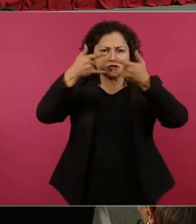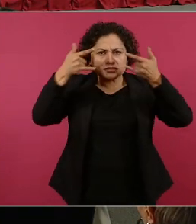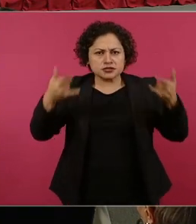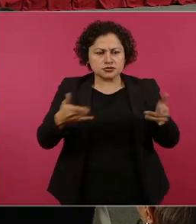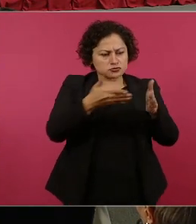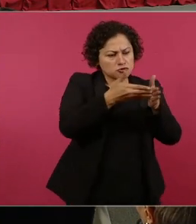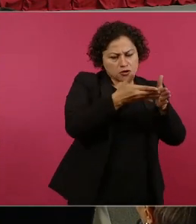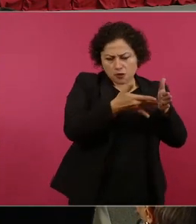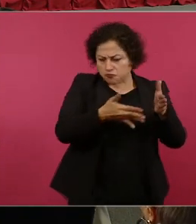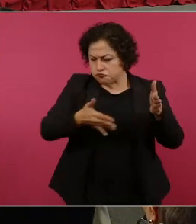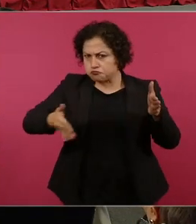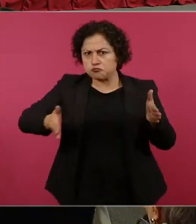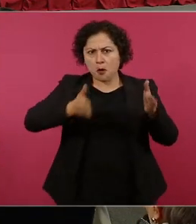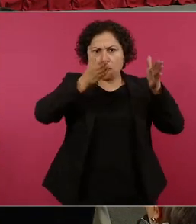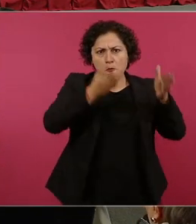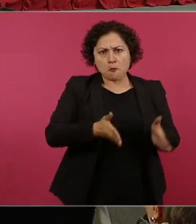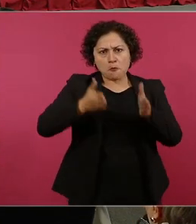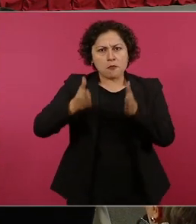el